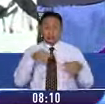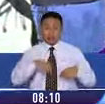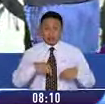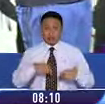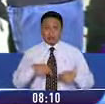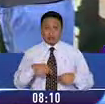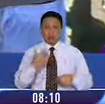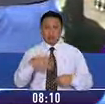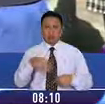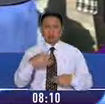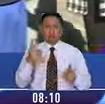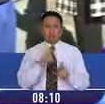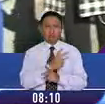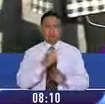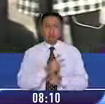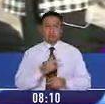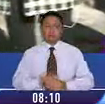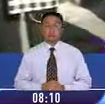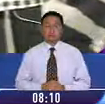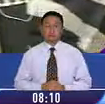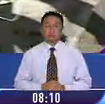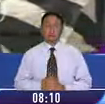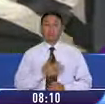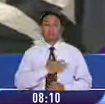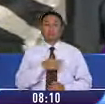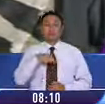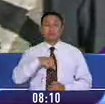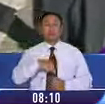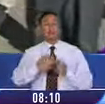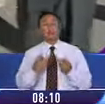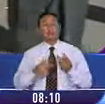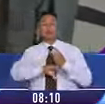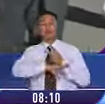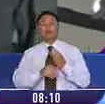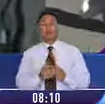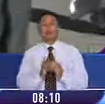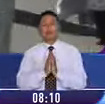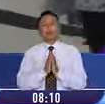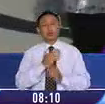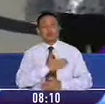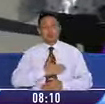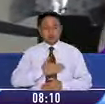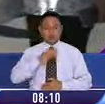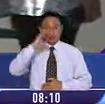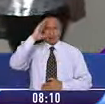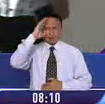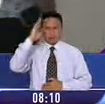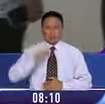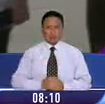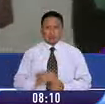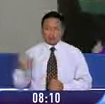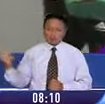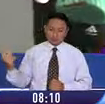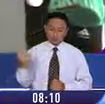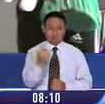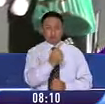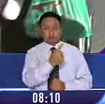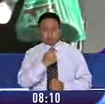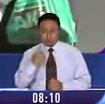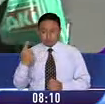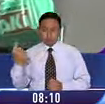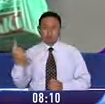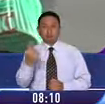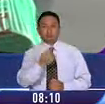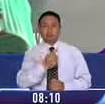es aquí. Esa es la inseguridad de nosotros y aparte de la delincuencia también, que por favor el patrullero, cómo decir, se digne en